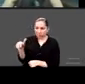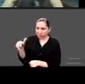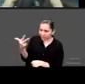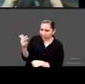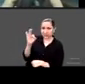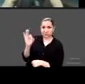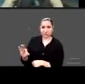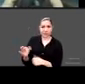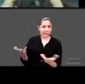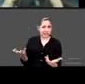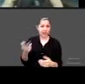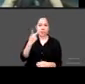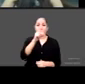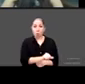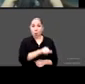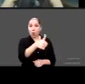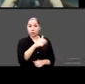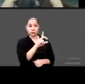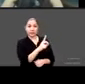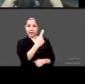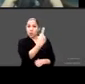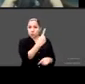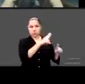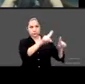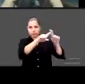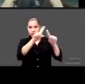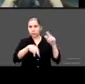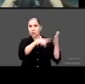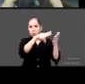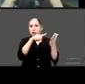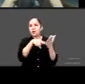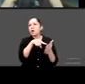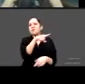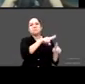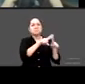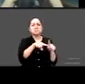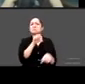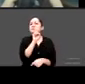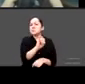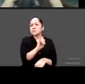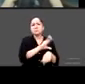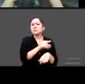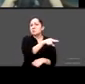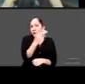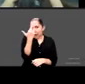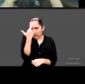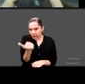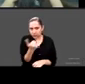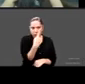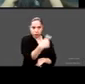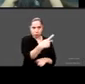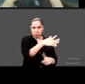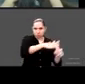permiten legalmente, ya sea por leyes estatales, tradicionales o religiosas, el castigo corporal. Y en